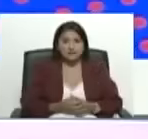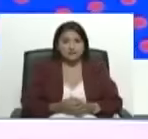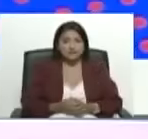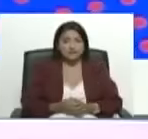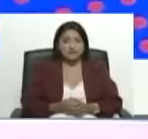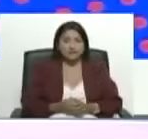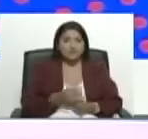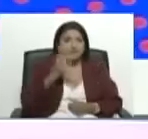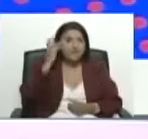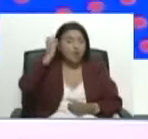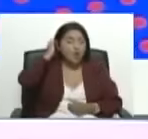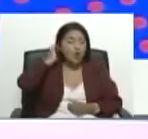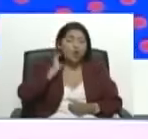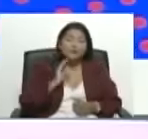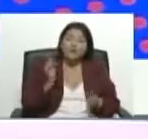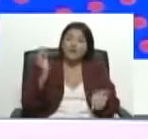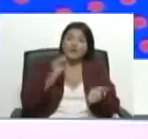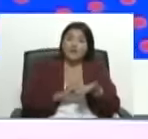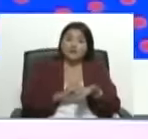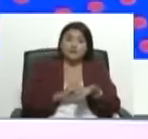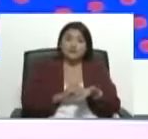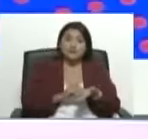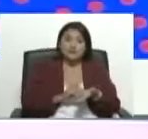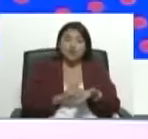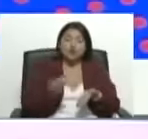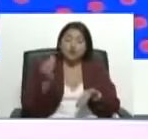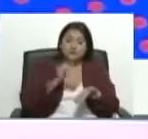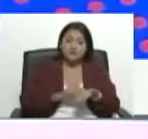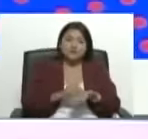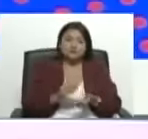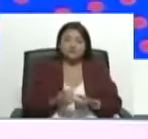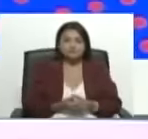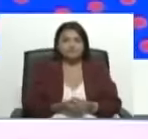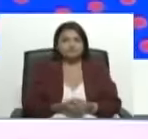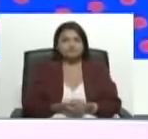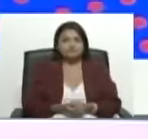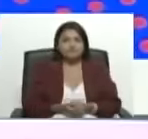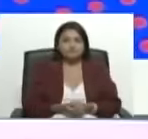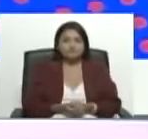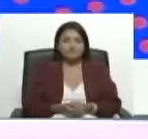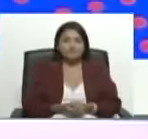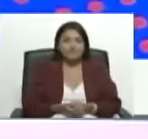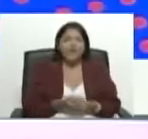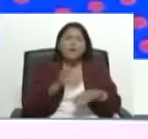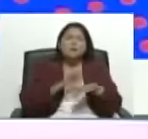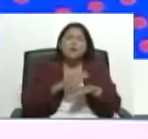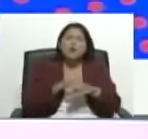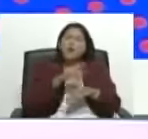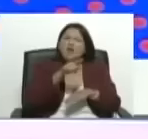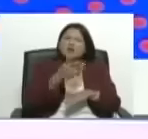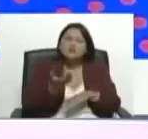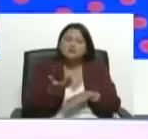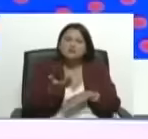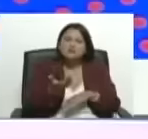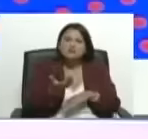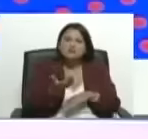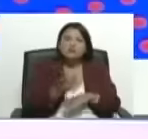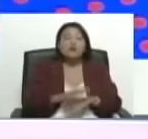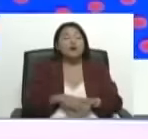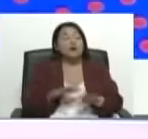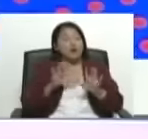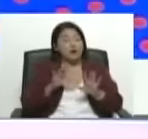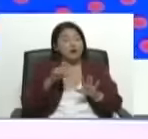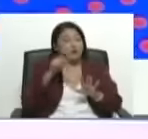Guyana, nuevamente, nuevamente. ¿Y por qué ocurre esto? Porque ustedes